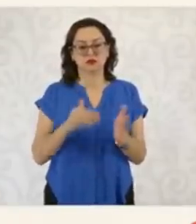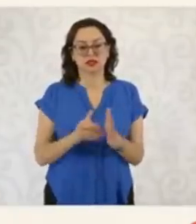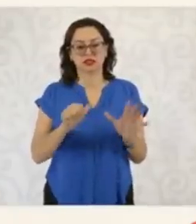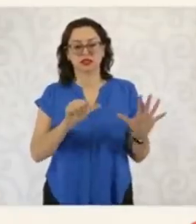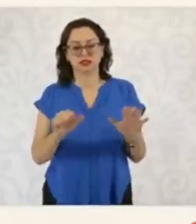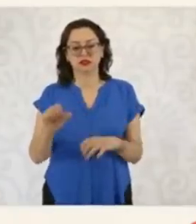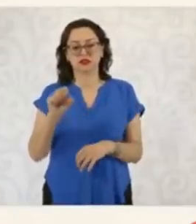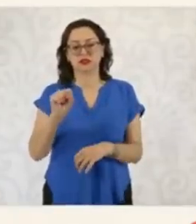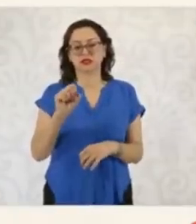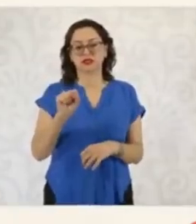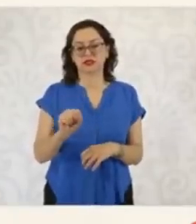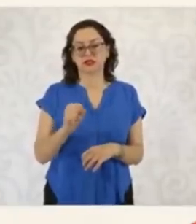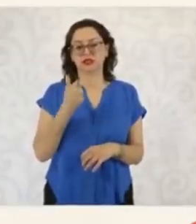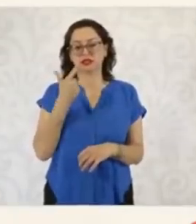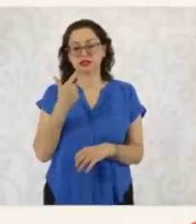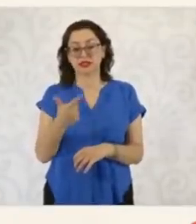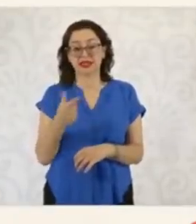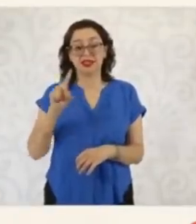$625,188,677